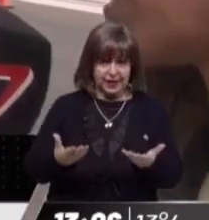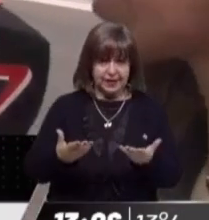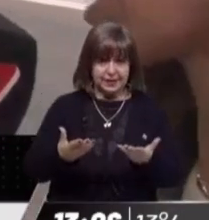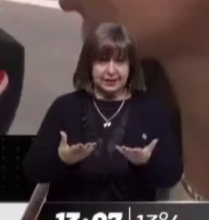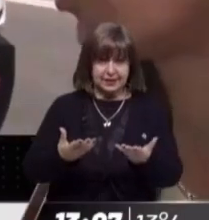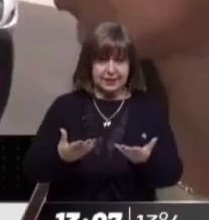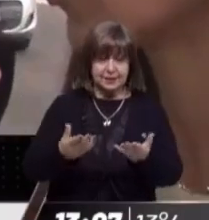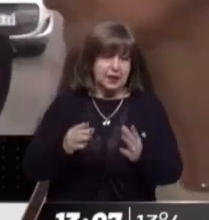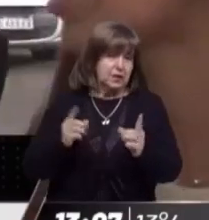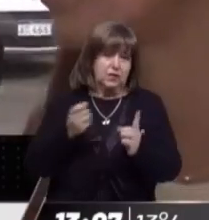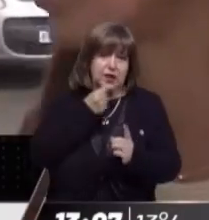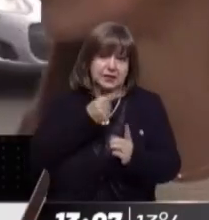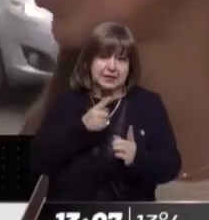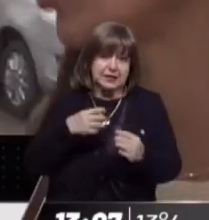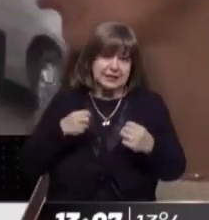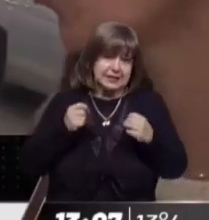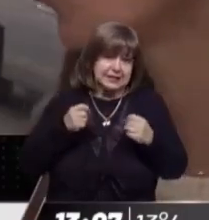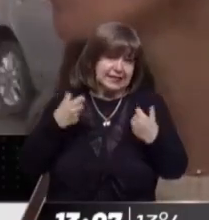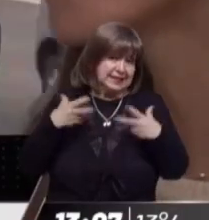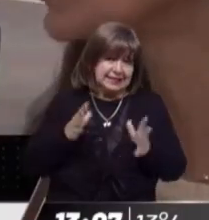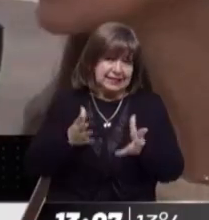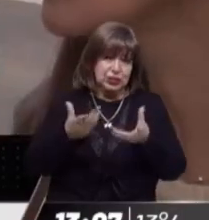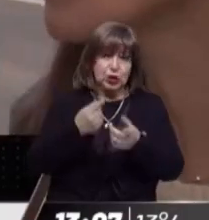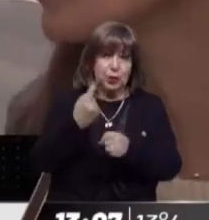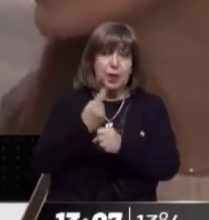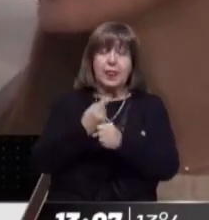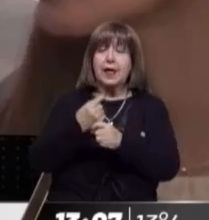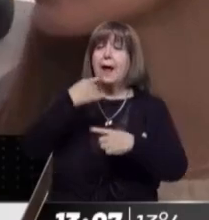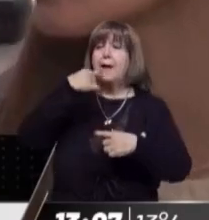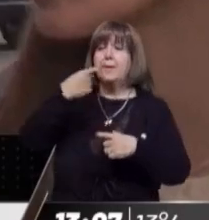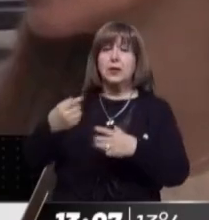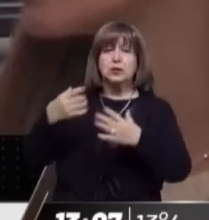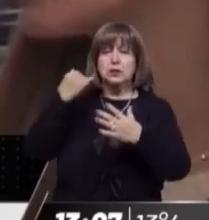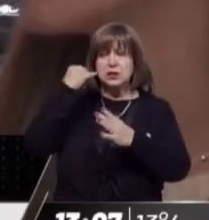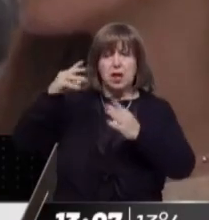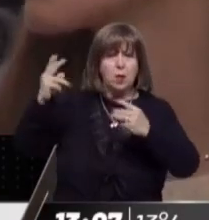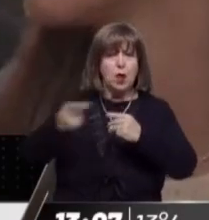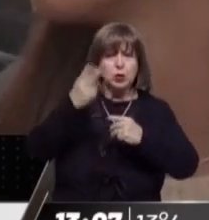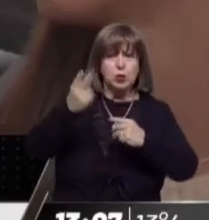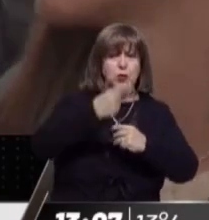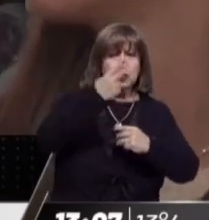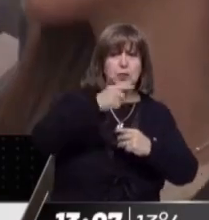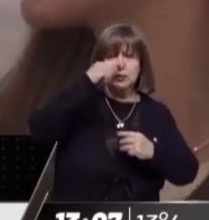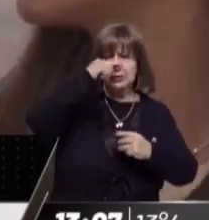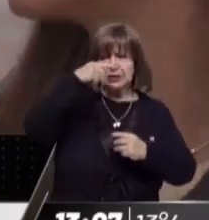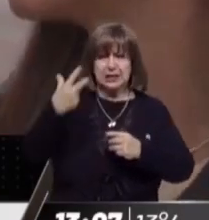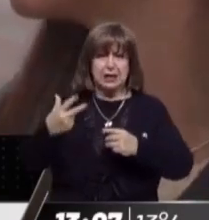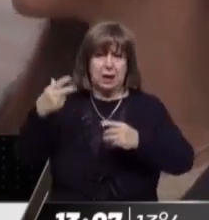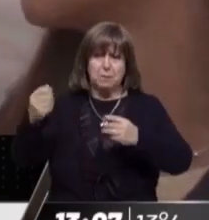lleva contabilizados el ministerio, ¿cuántos de ellos